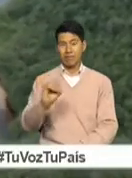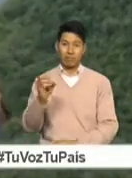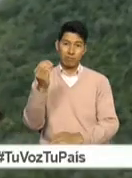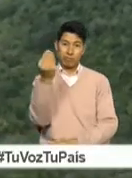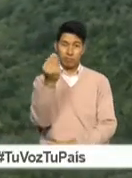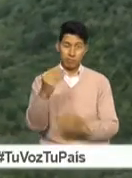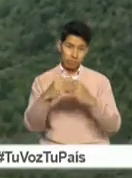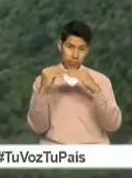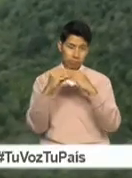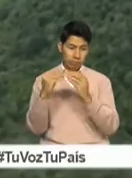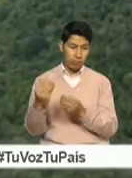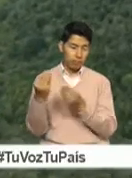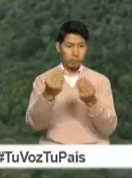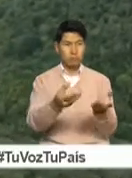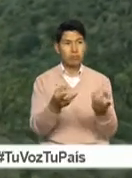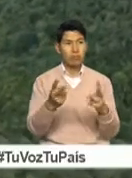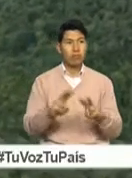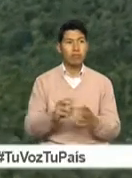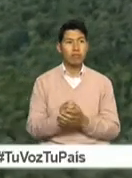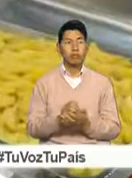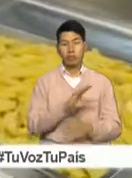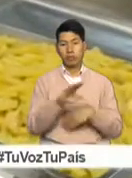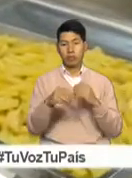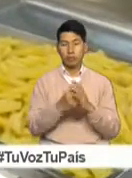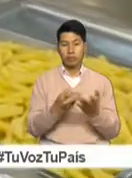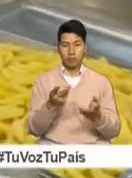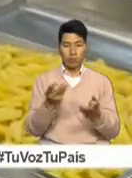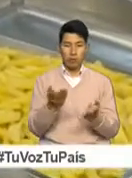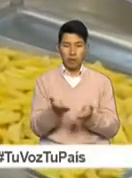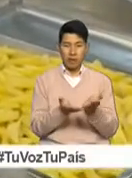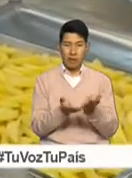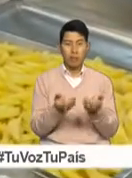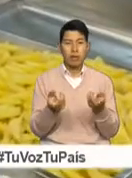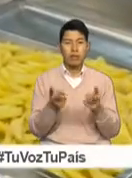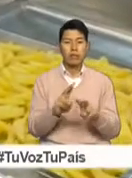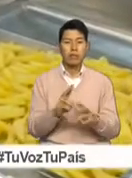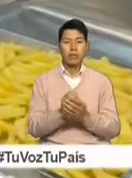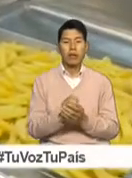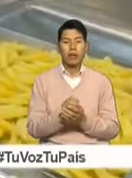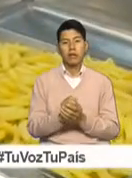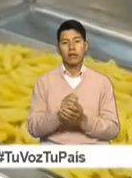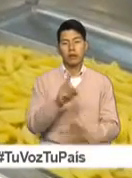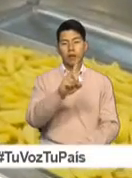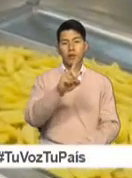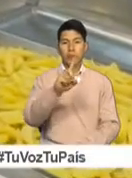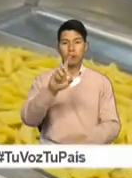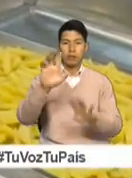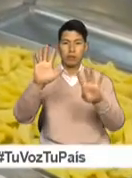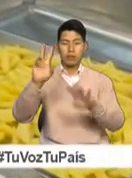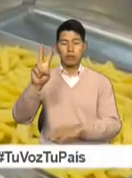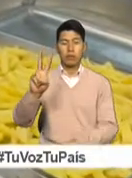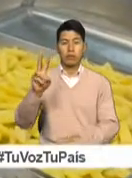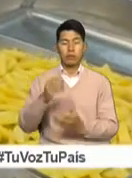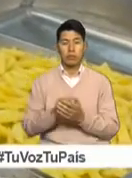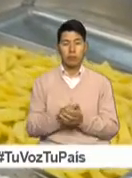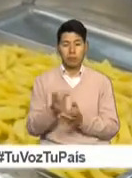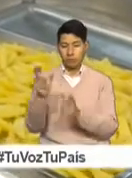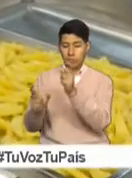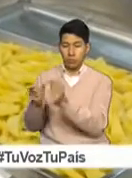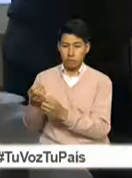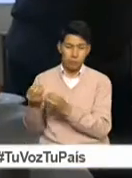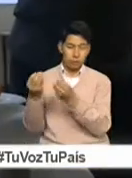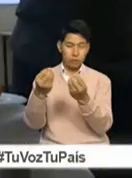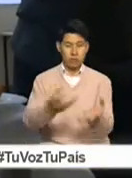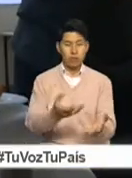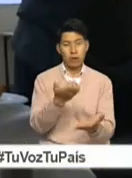norte facilitó la adquisición de bienes y servicios a 162 proveedores de zamora chinchipe favoreciendo de esta manera a la